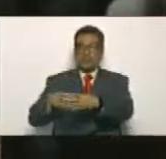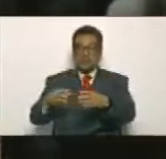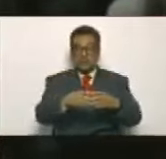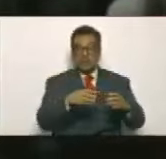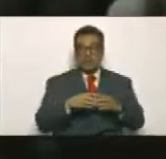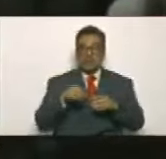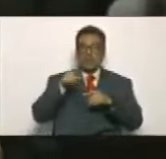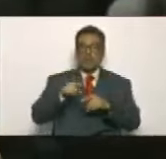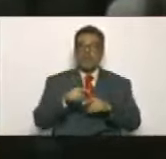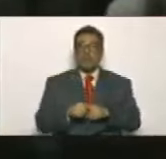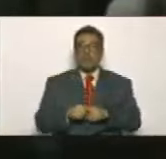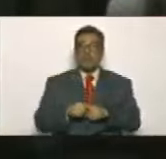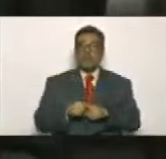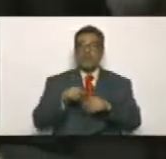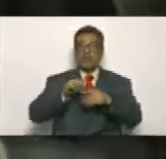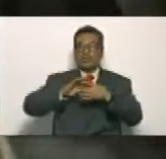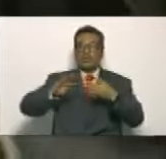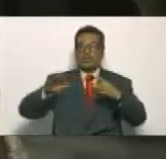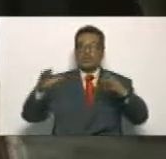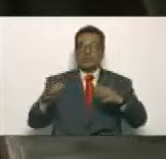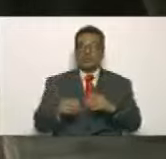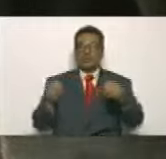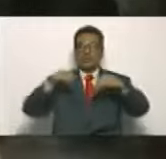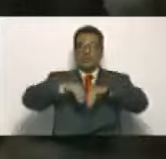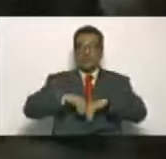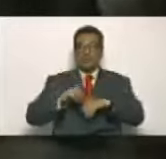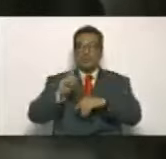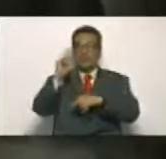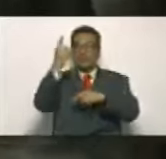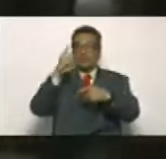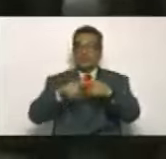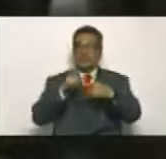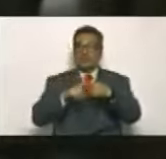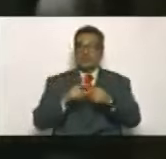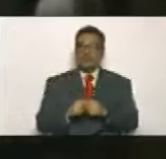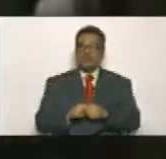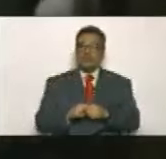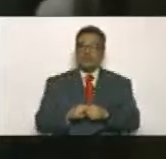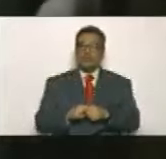y maniobras de sectores extremistas. Acuerda, primero,